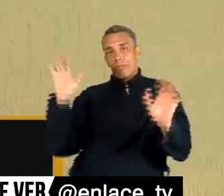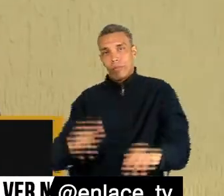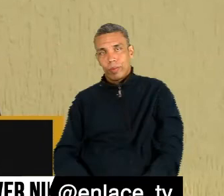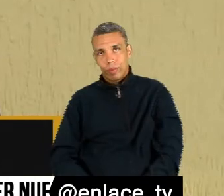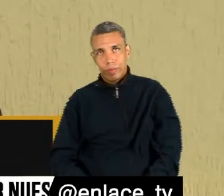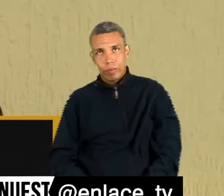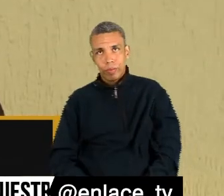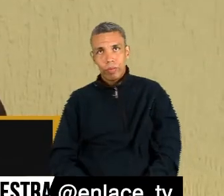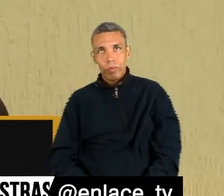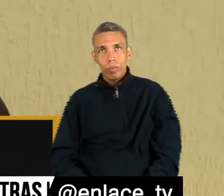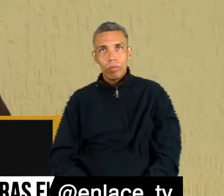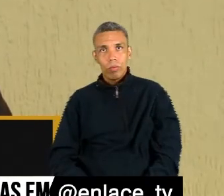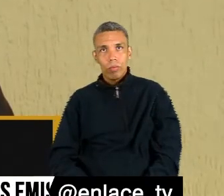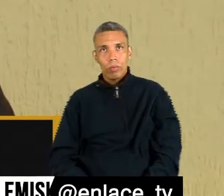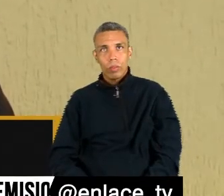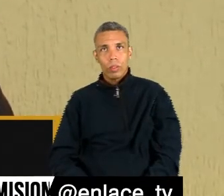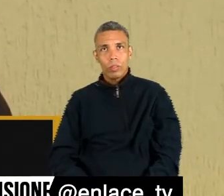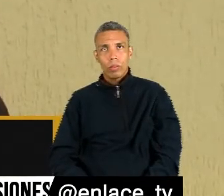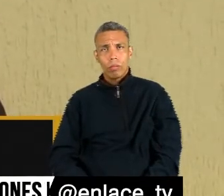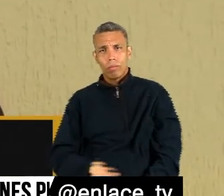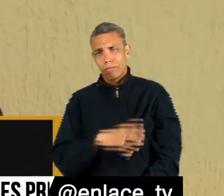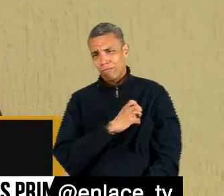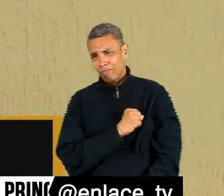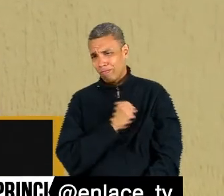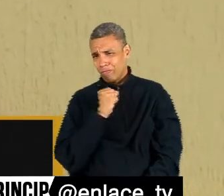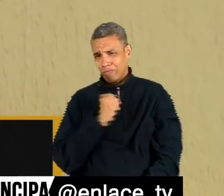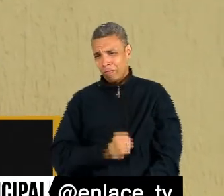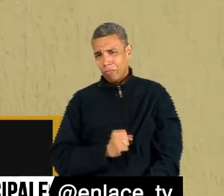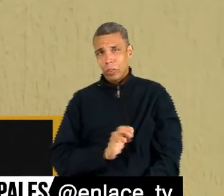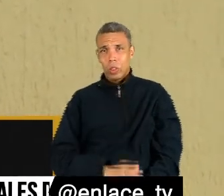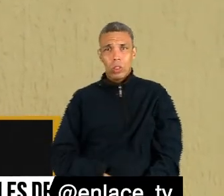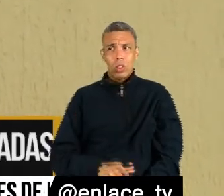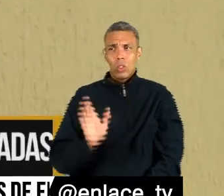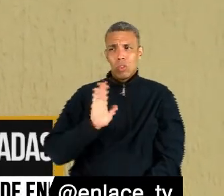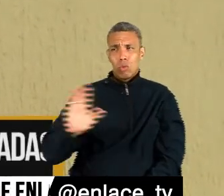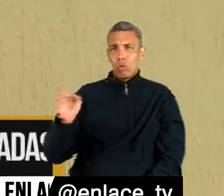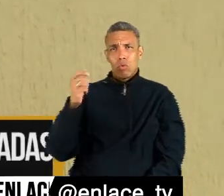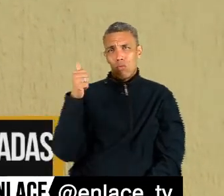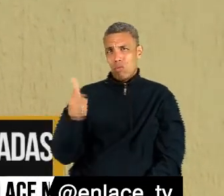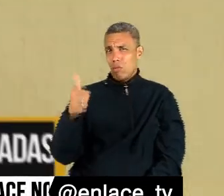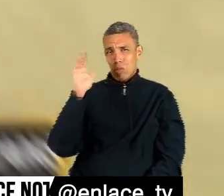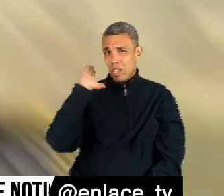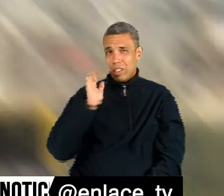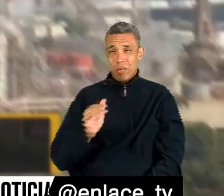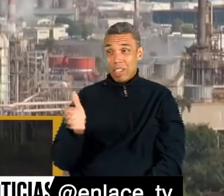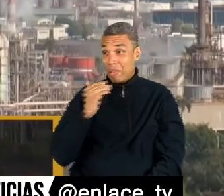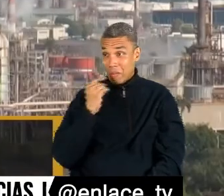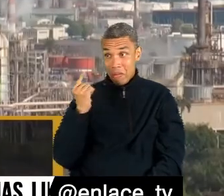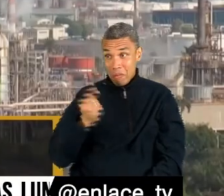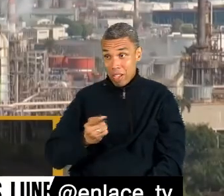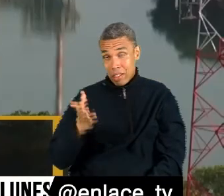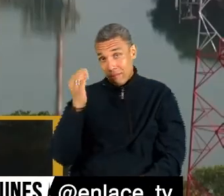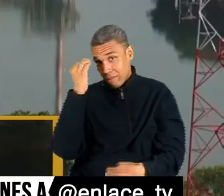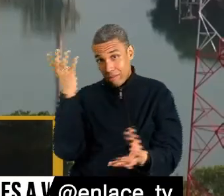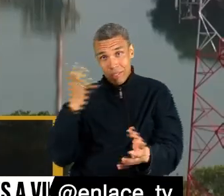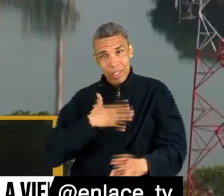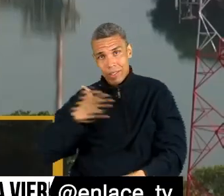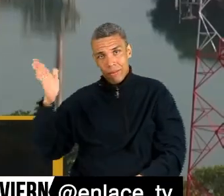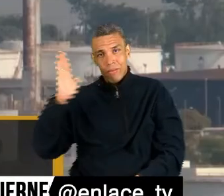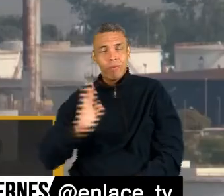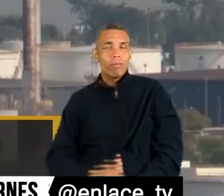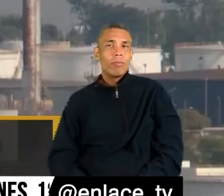Él era muy, muy honesto y todo, pero él lo quería mucho el patrón, porque él era muy lo que el patrón dijera.